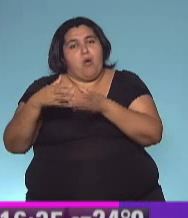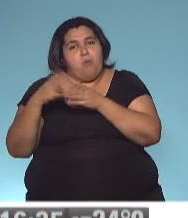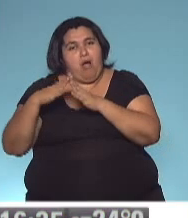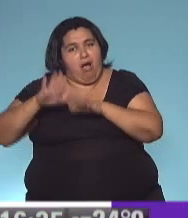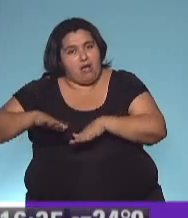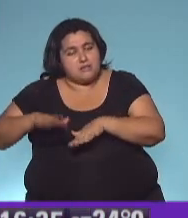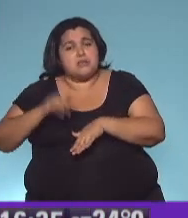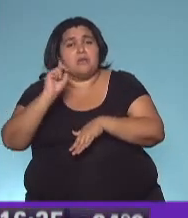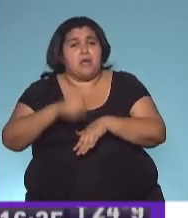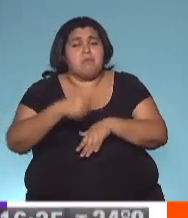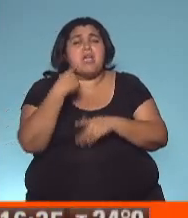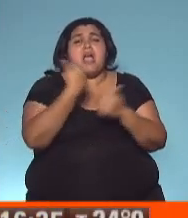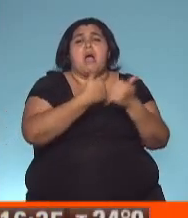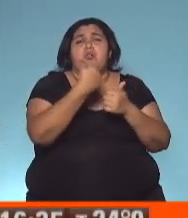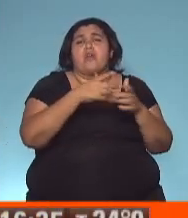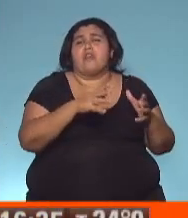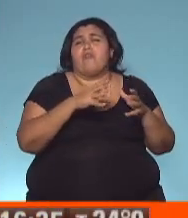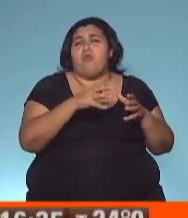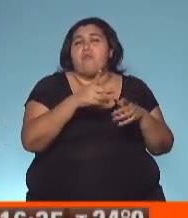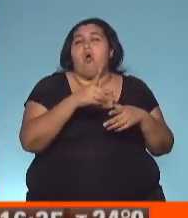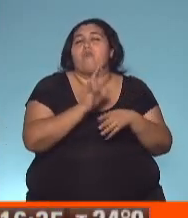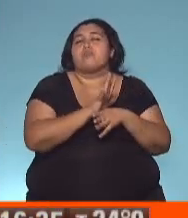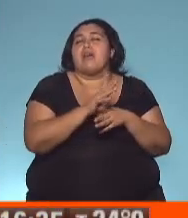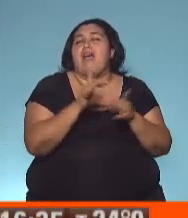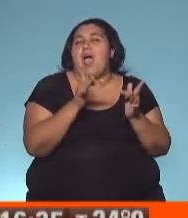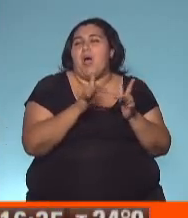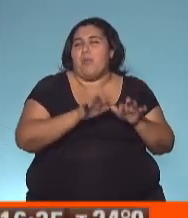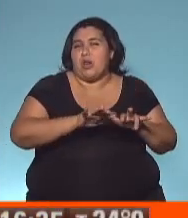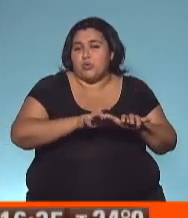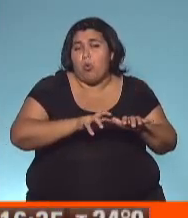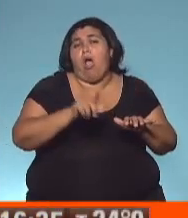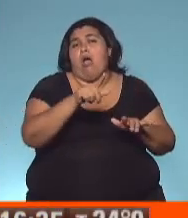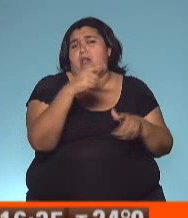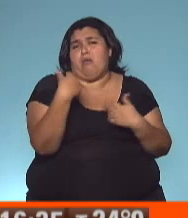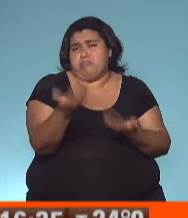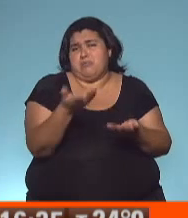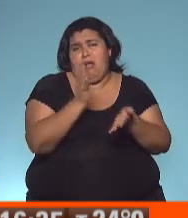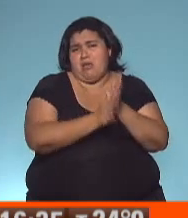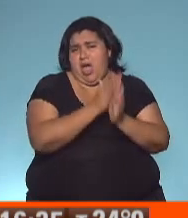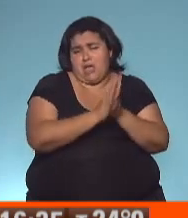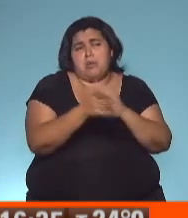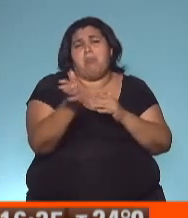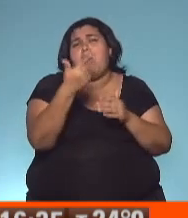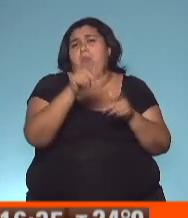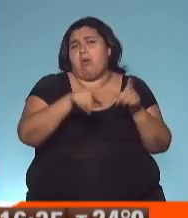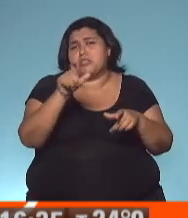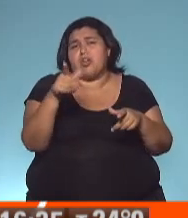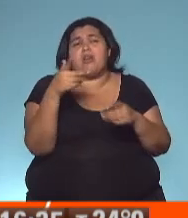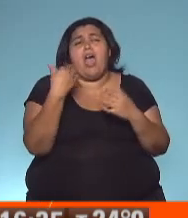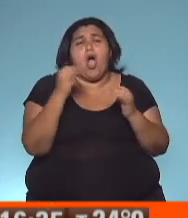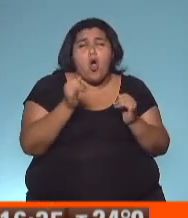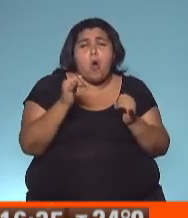el campeonato de fútbol virtual, que también lo hemos puesto totalmente gratis para que la gente o los chicos